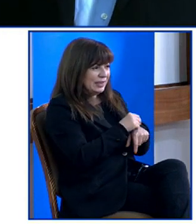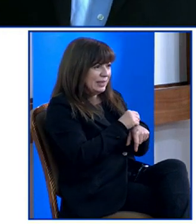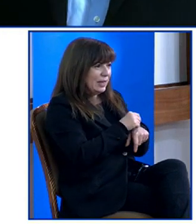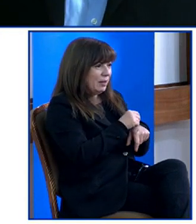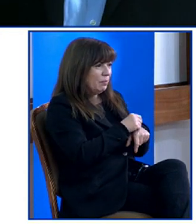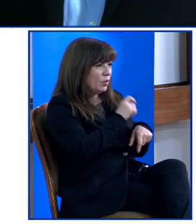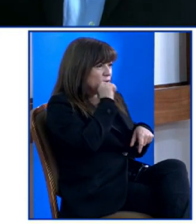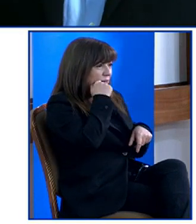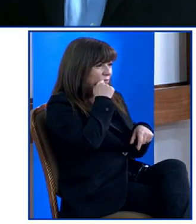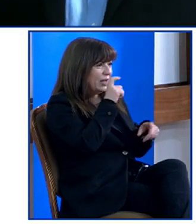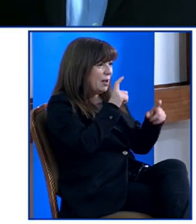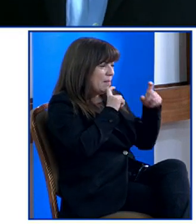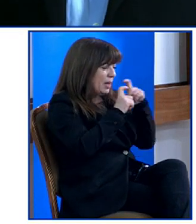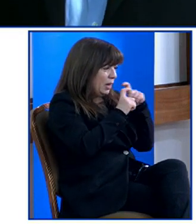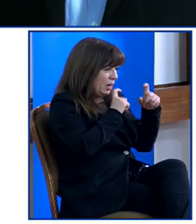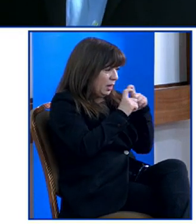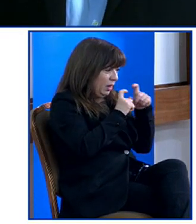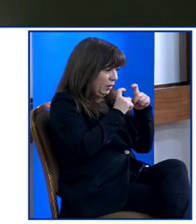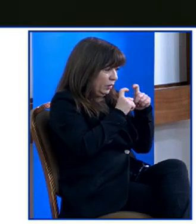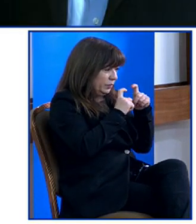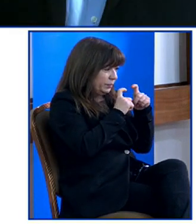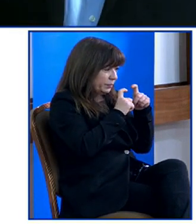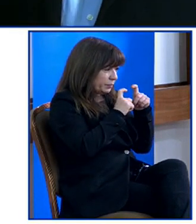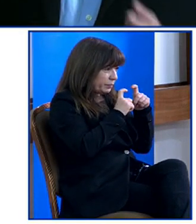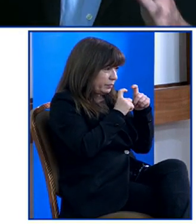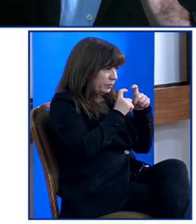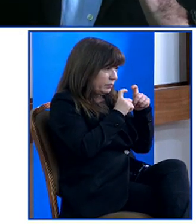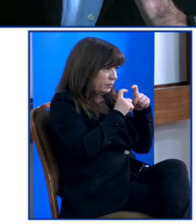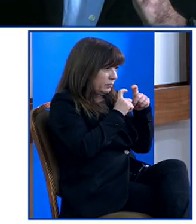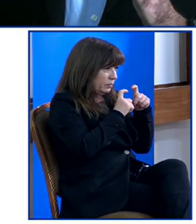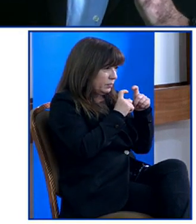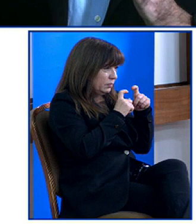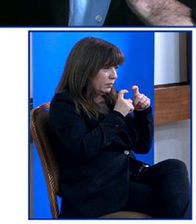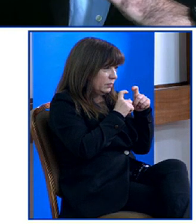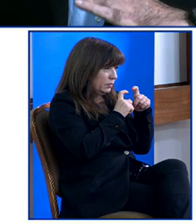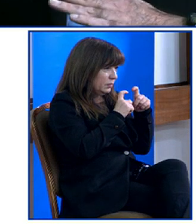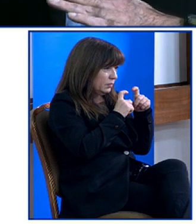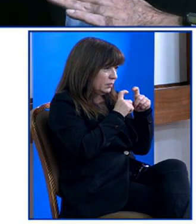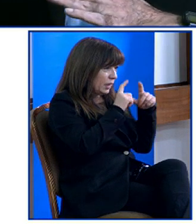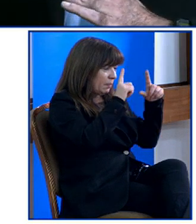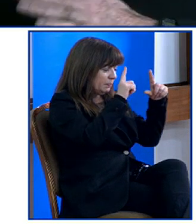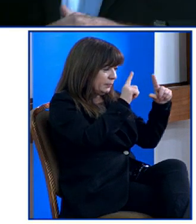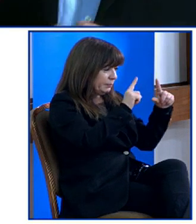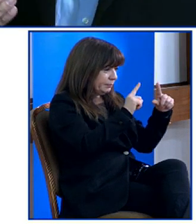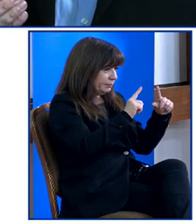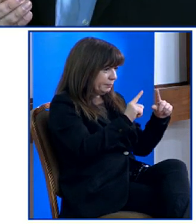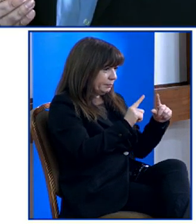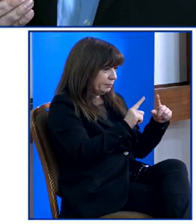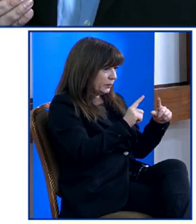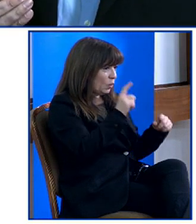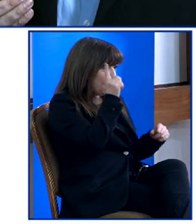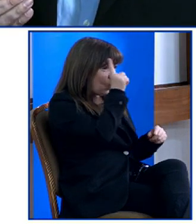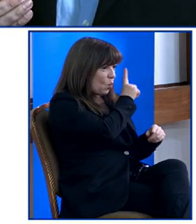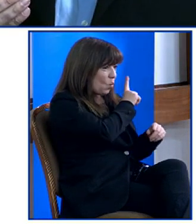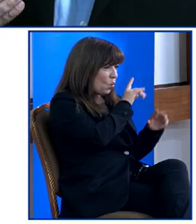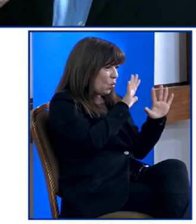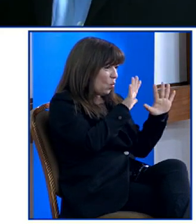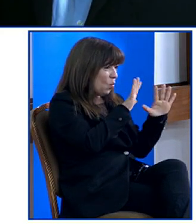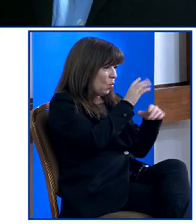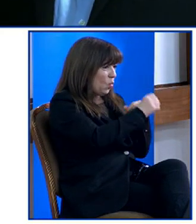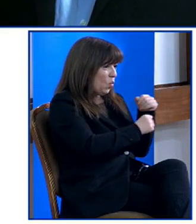que el riesgo de fallecer por calor ha ido disminuyendo en la última década.